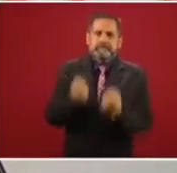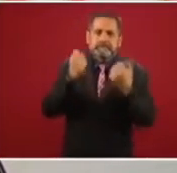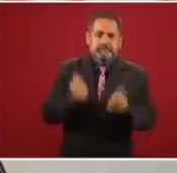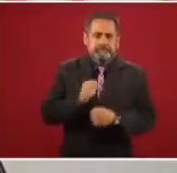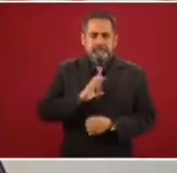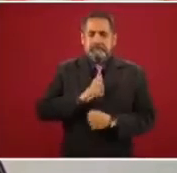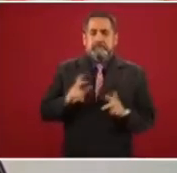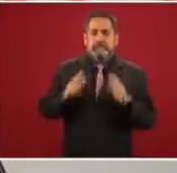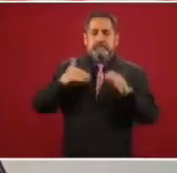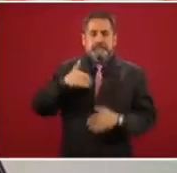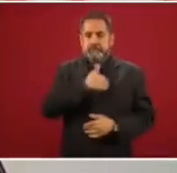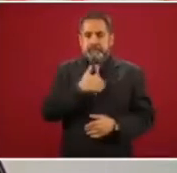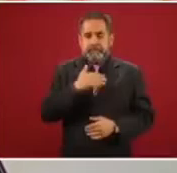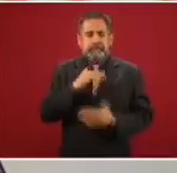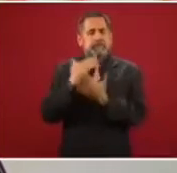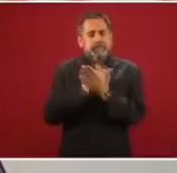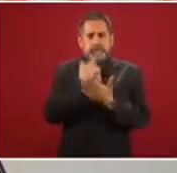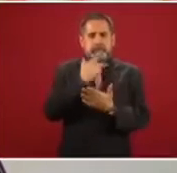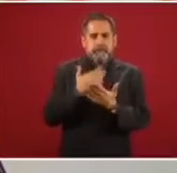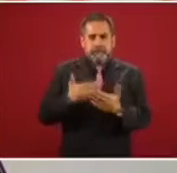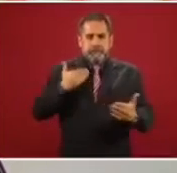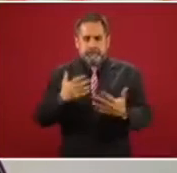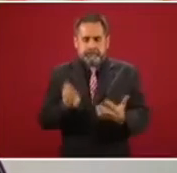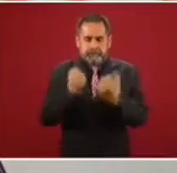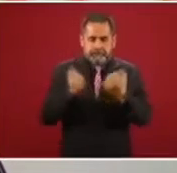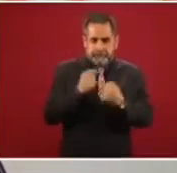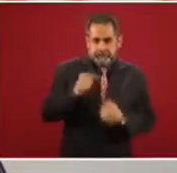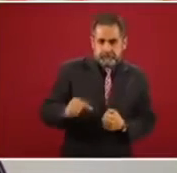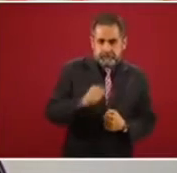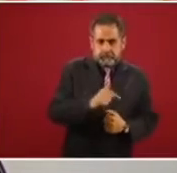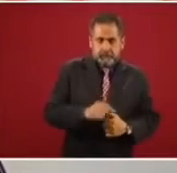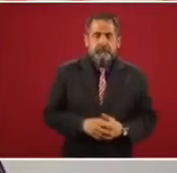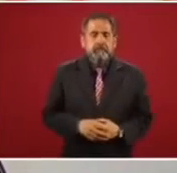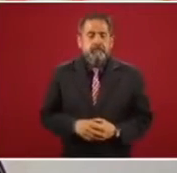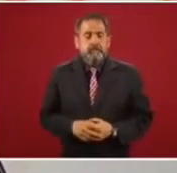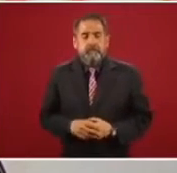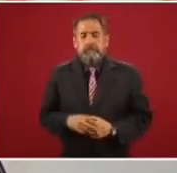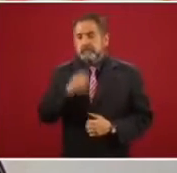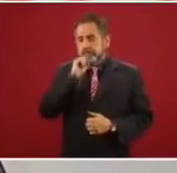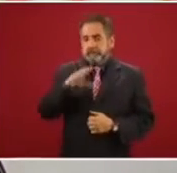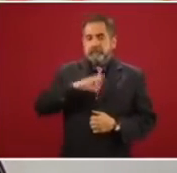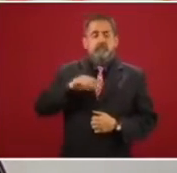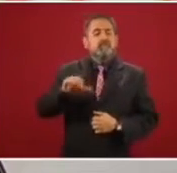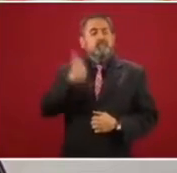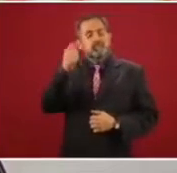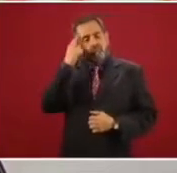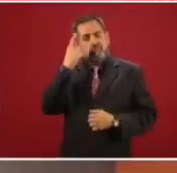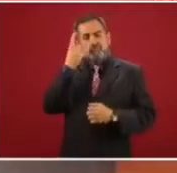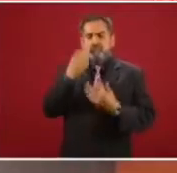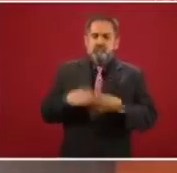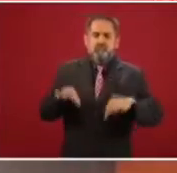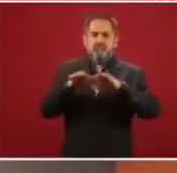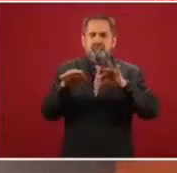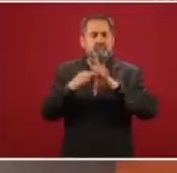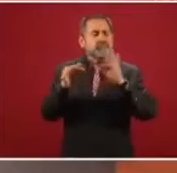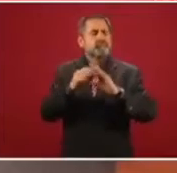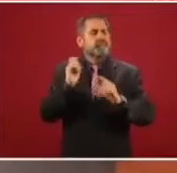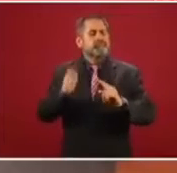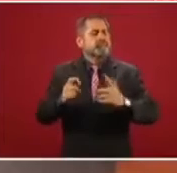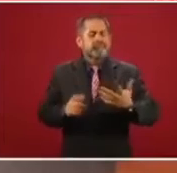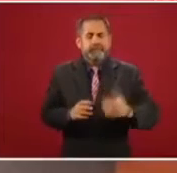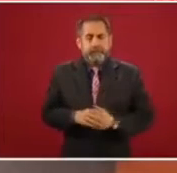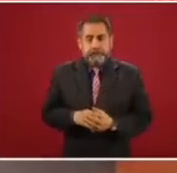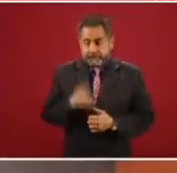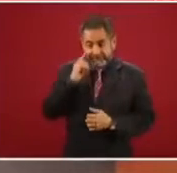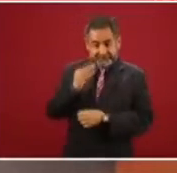integral adicionalmente a eso hay un elemento que consideramos importante la instalación actual del hospital